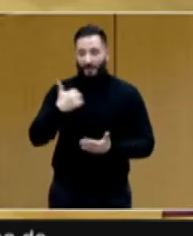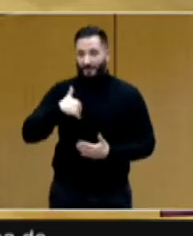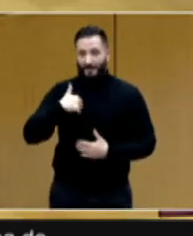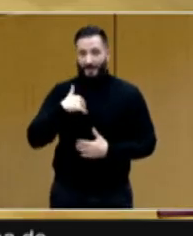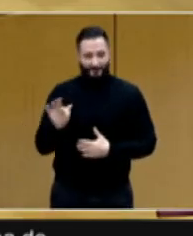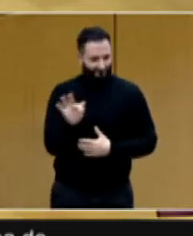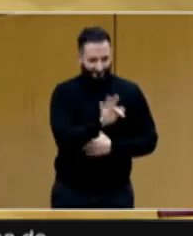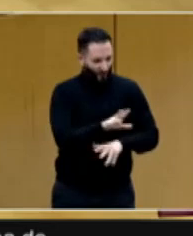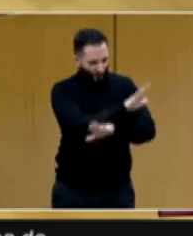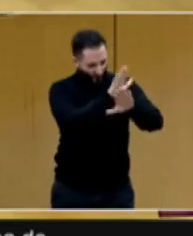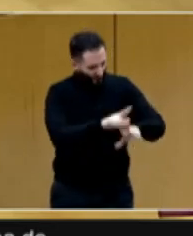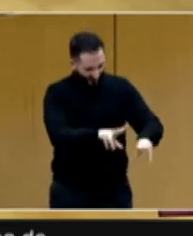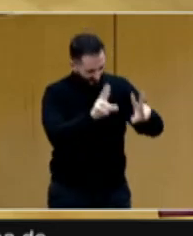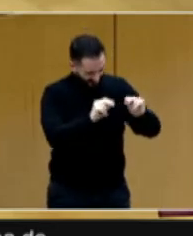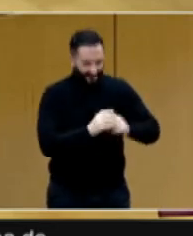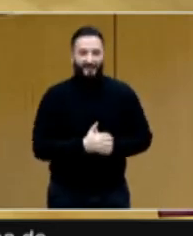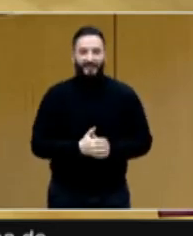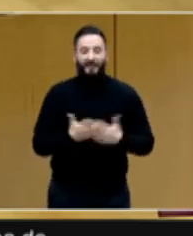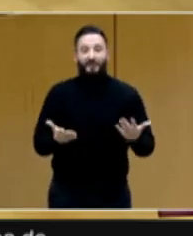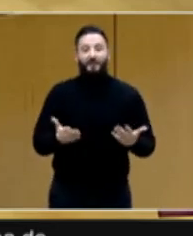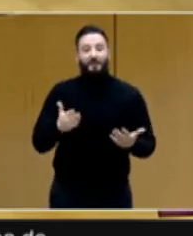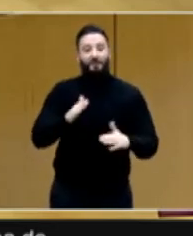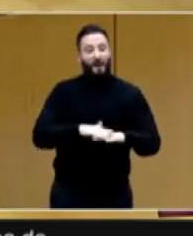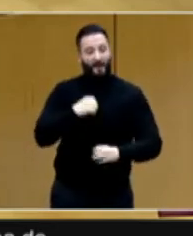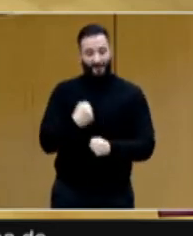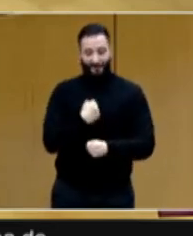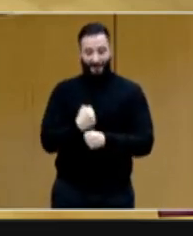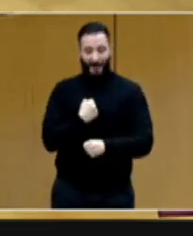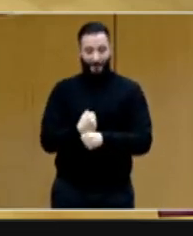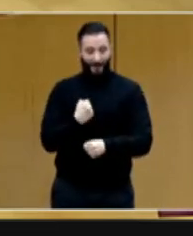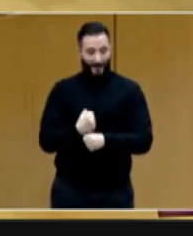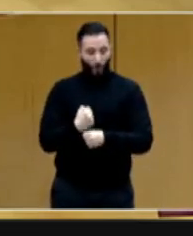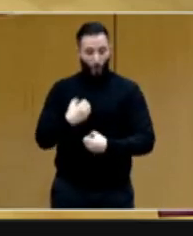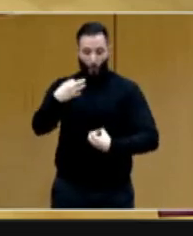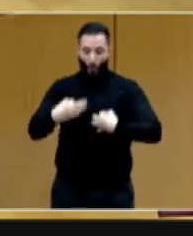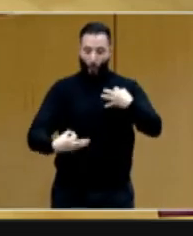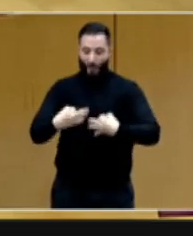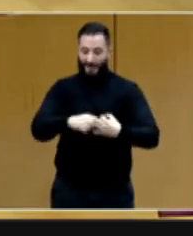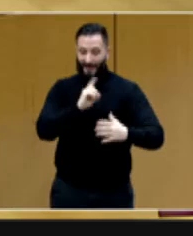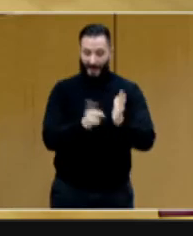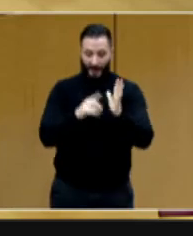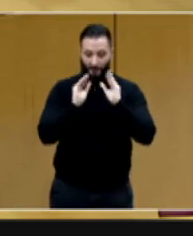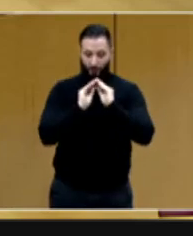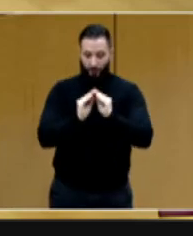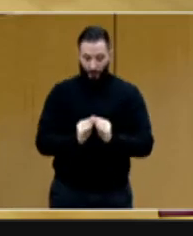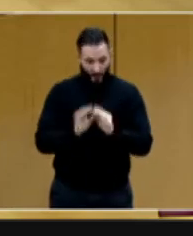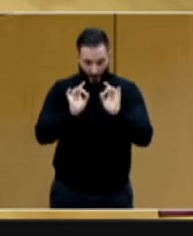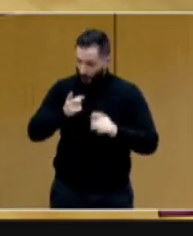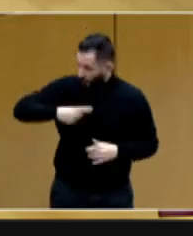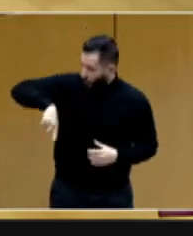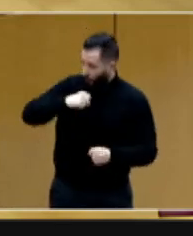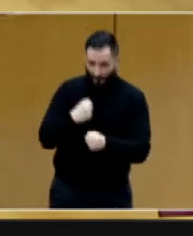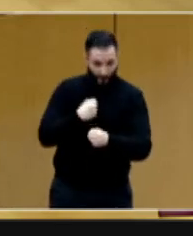tranquila para un jurista de formación clásica aunque solo sea por mi barba y mis